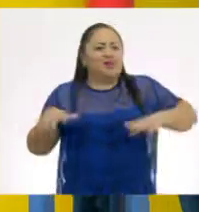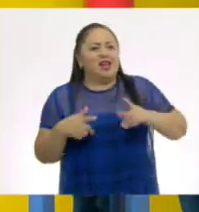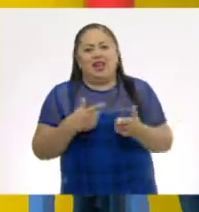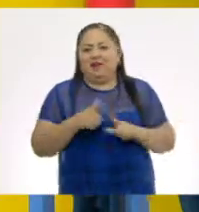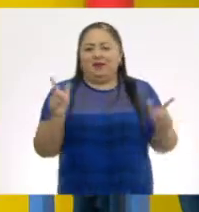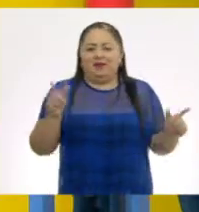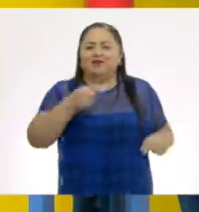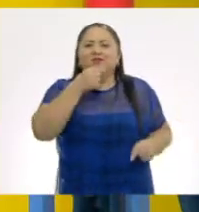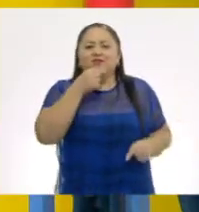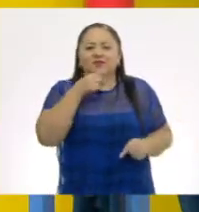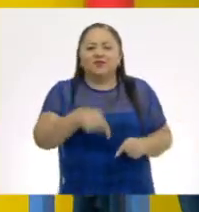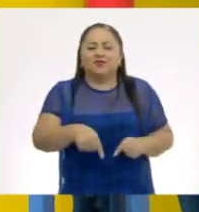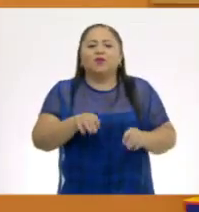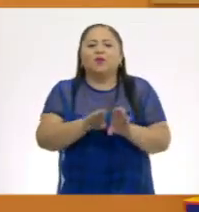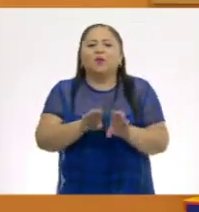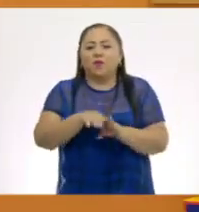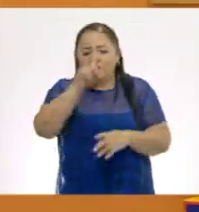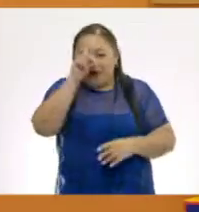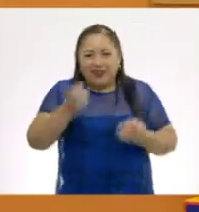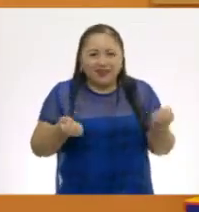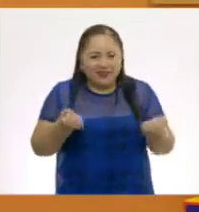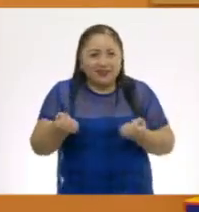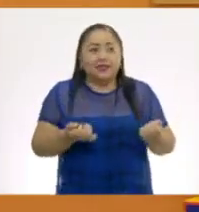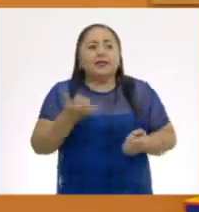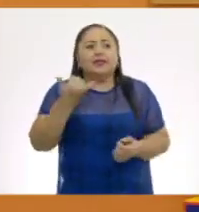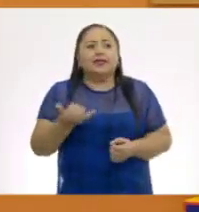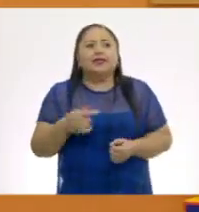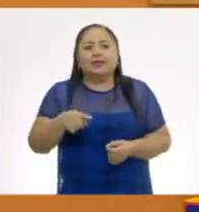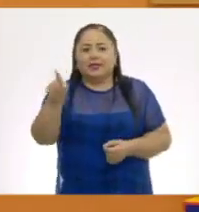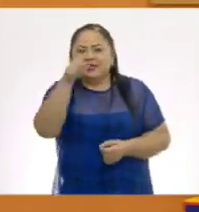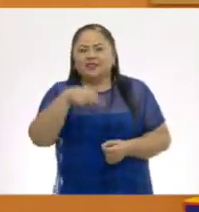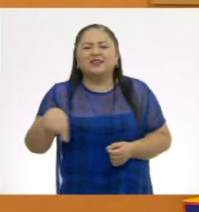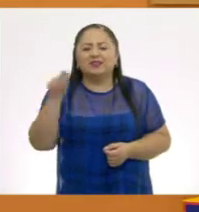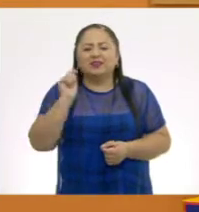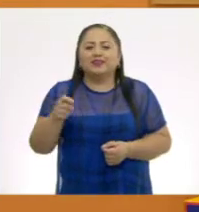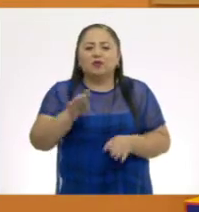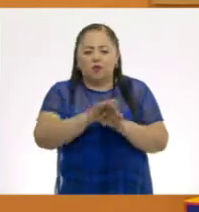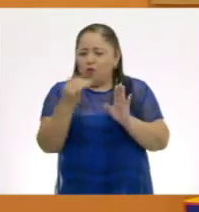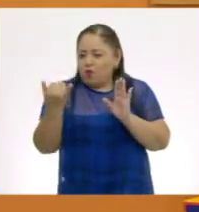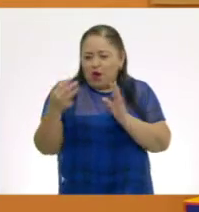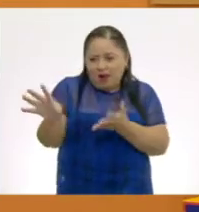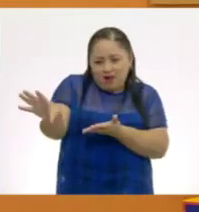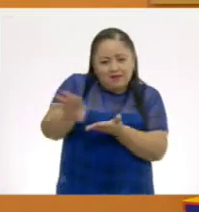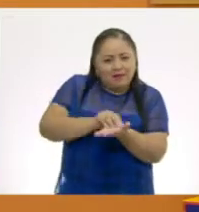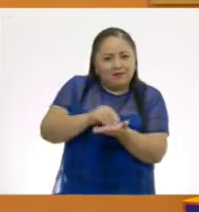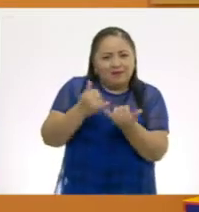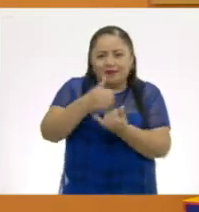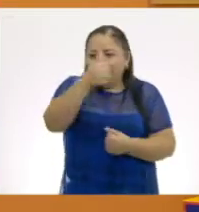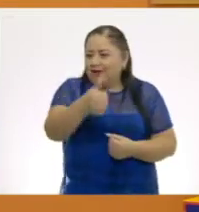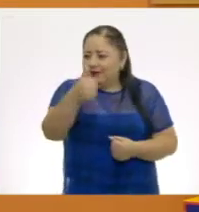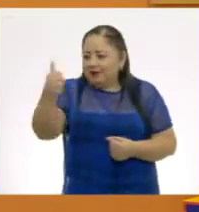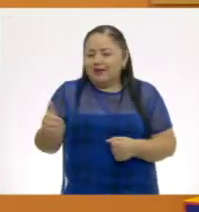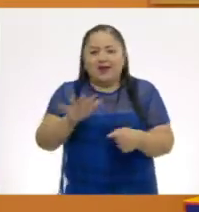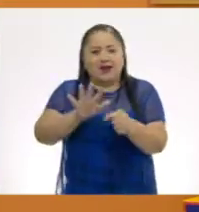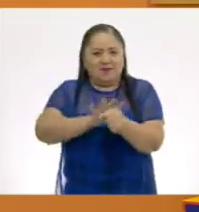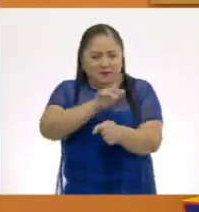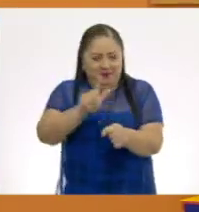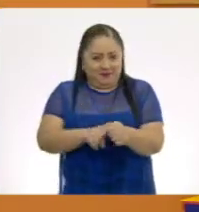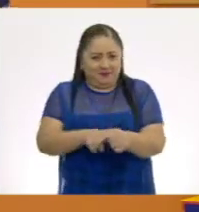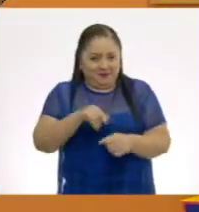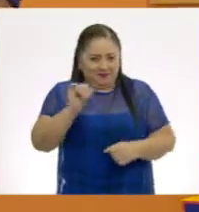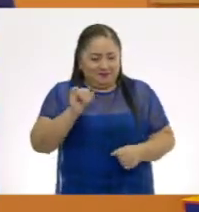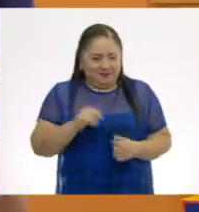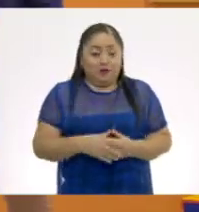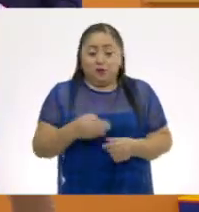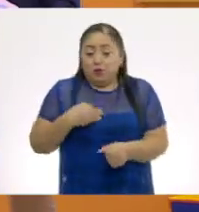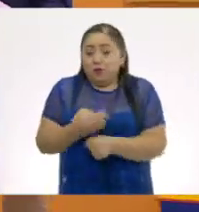niño va a ser un comodín para nuestro ejercicio. Y estos... vamos a imitar los movimientos de cada uno de los animales, ¿vale?